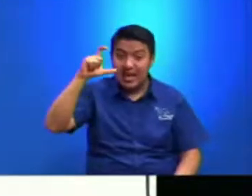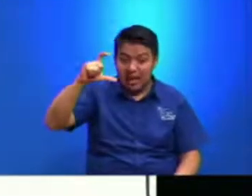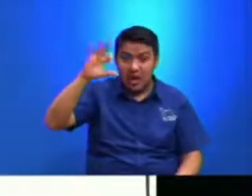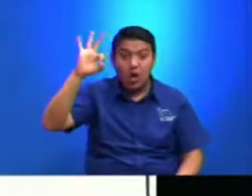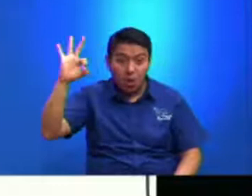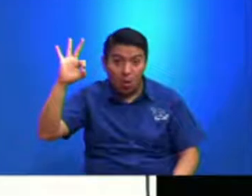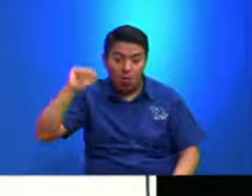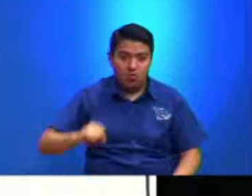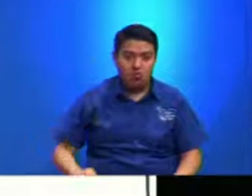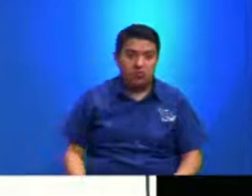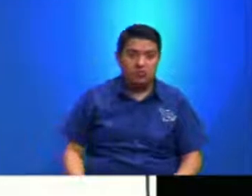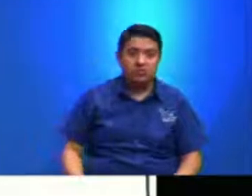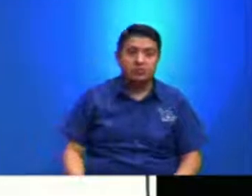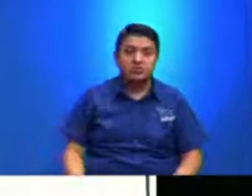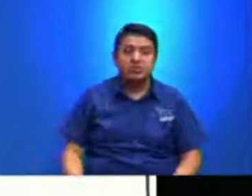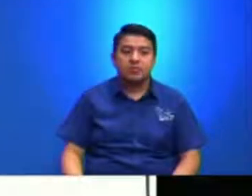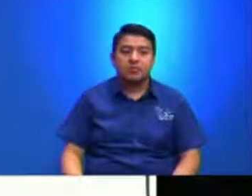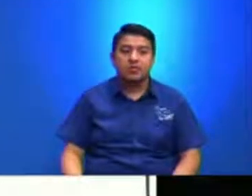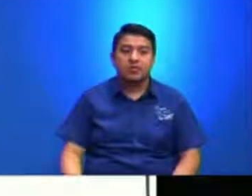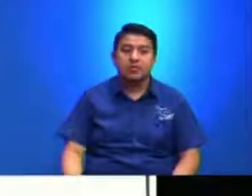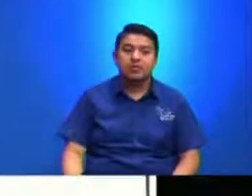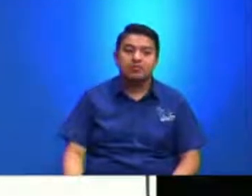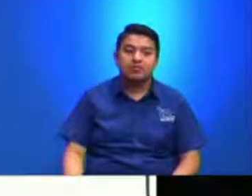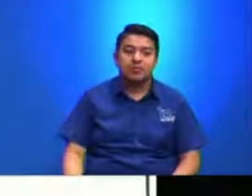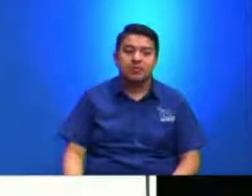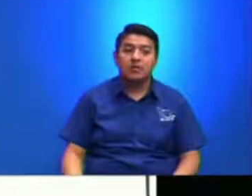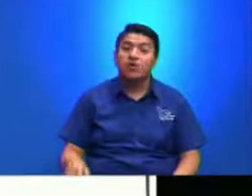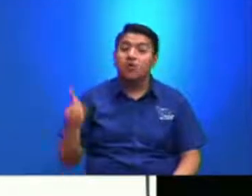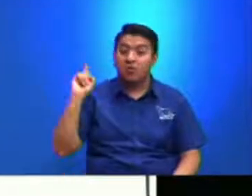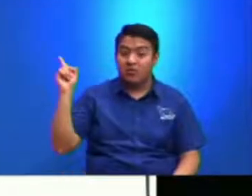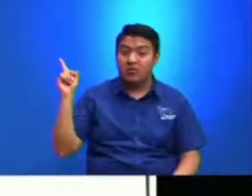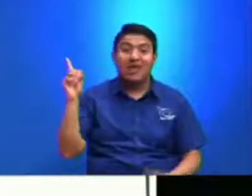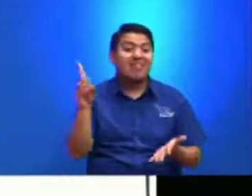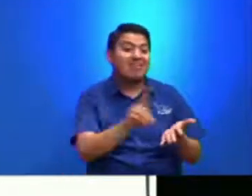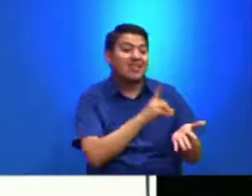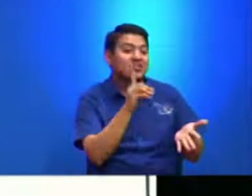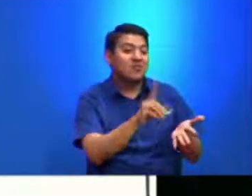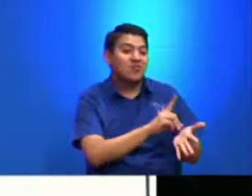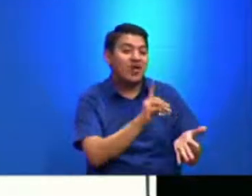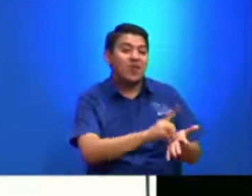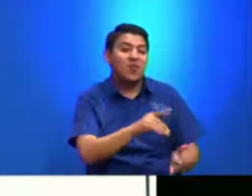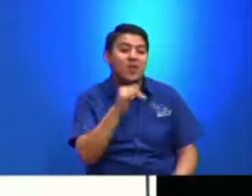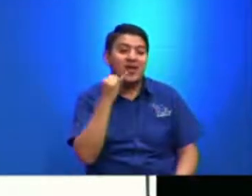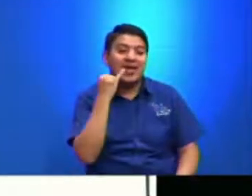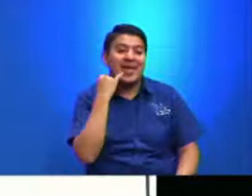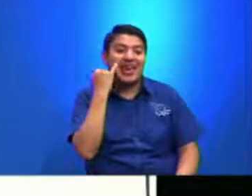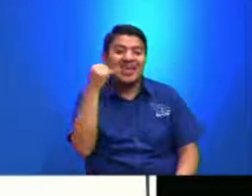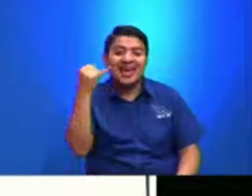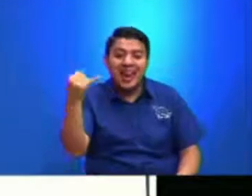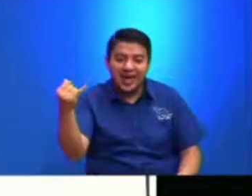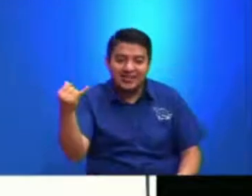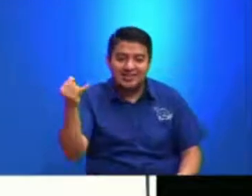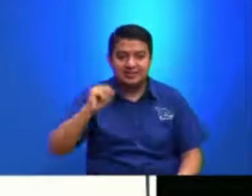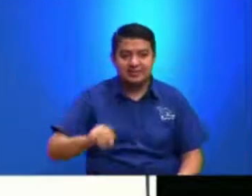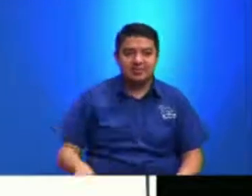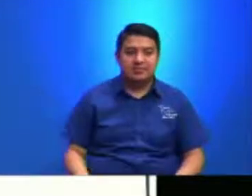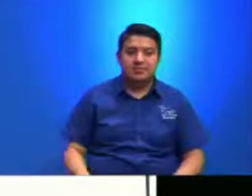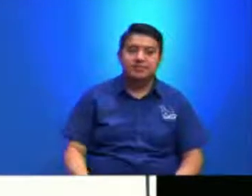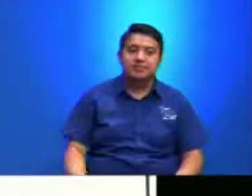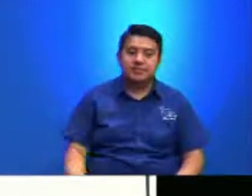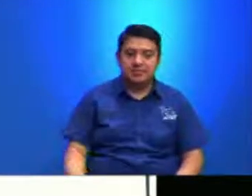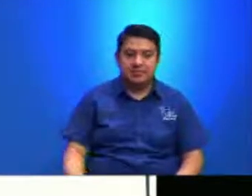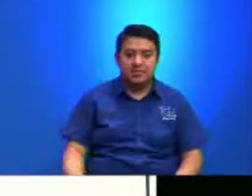dónde dice, parched with the sun. ¿Sí se mira o no se mira? Ay, Dios mío, ¿qué se va a andar